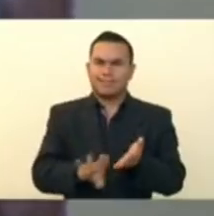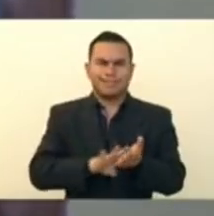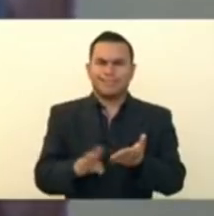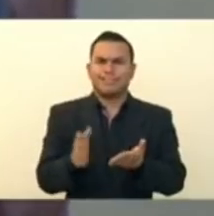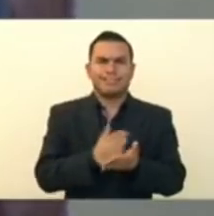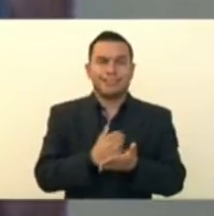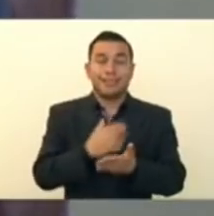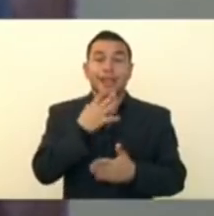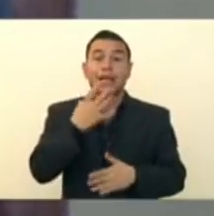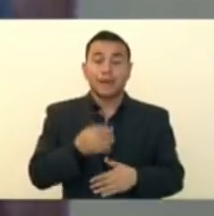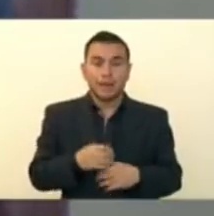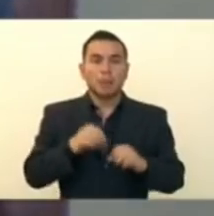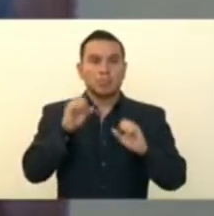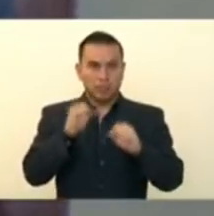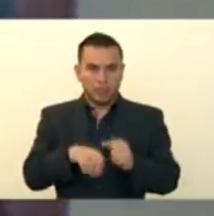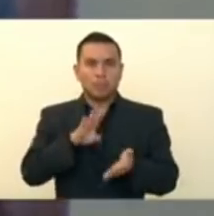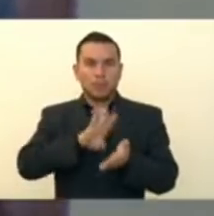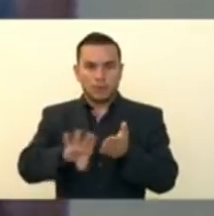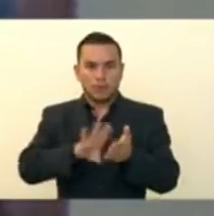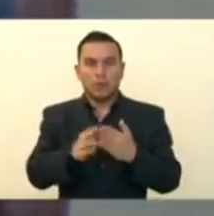cosas y por lo tanto les va a alcanzar.